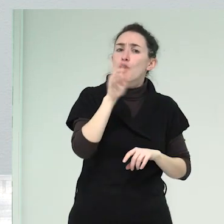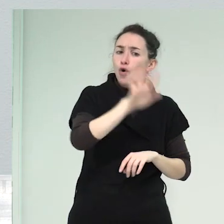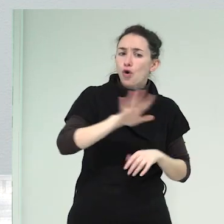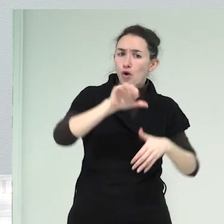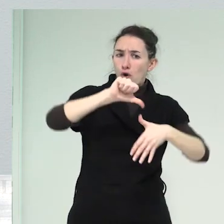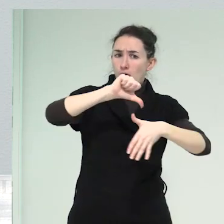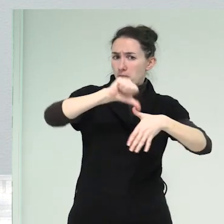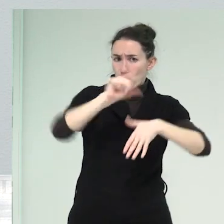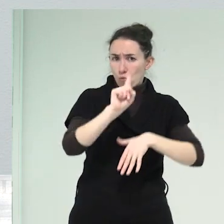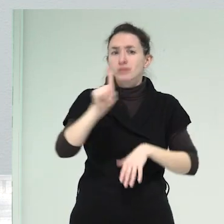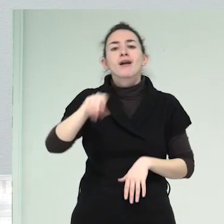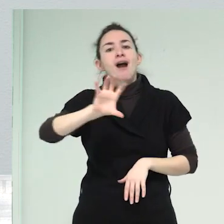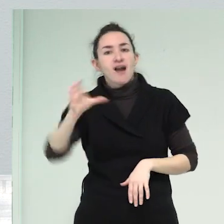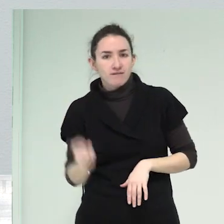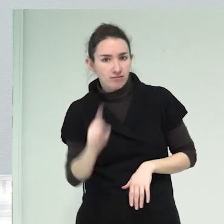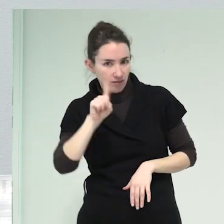África, etc.